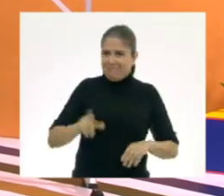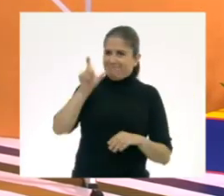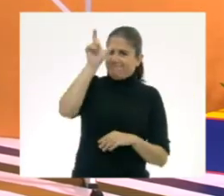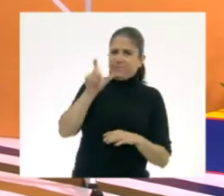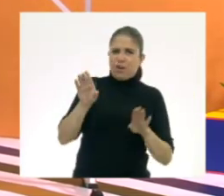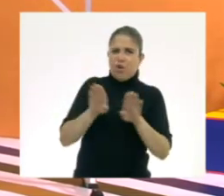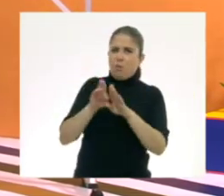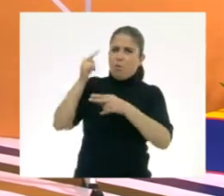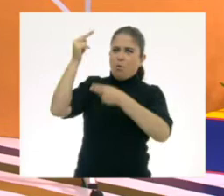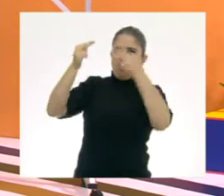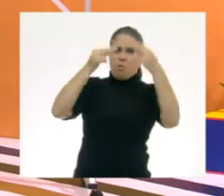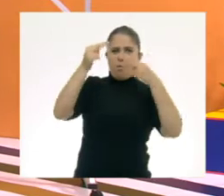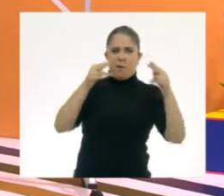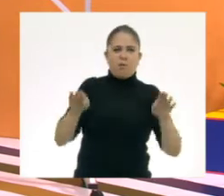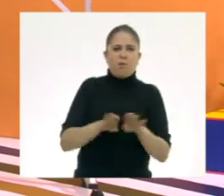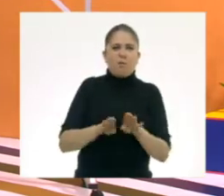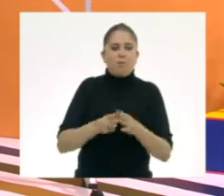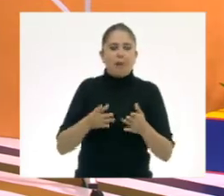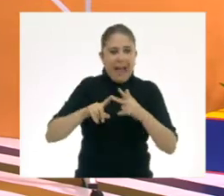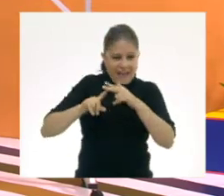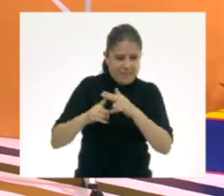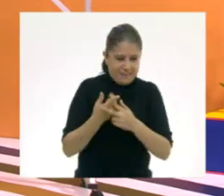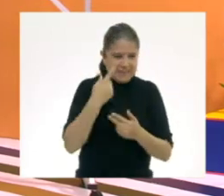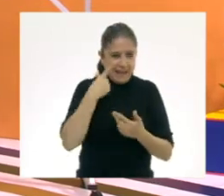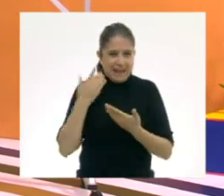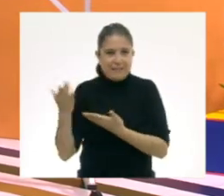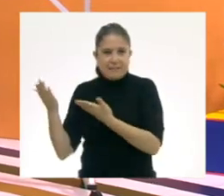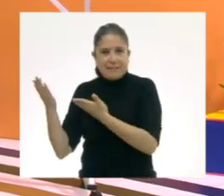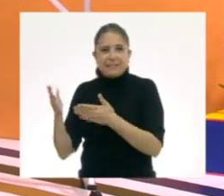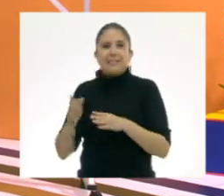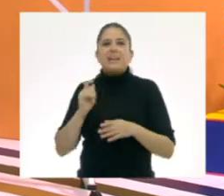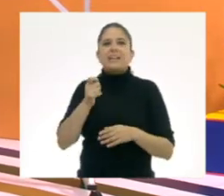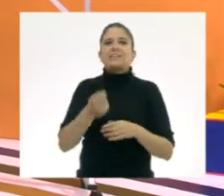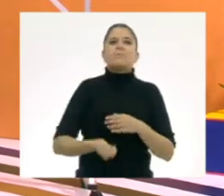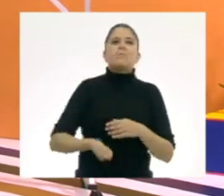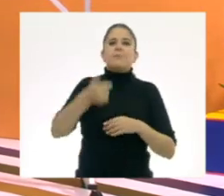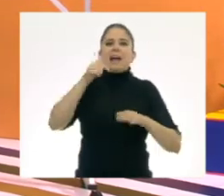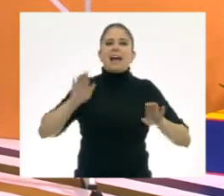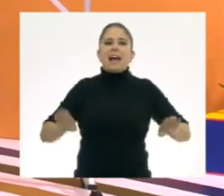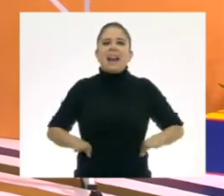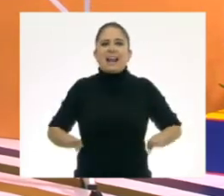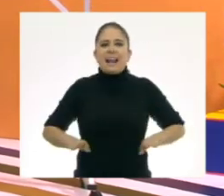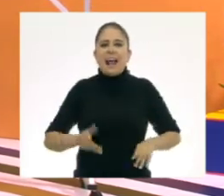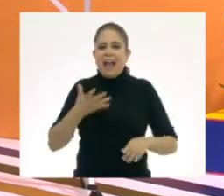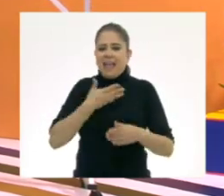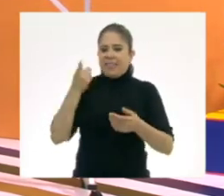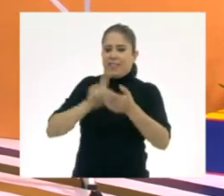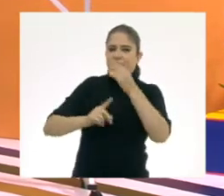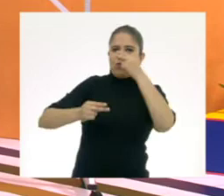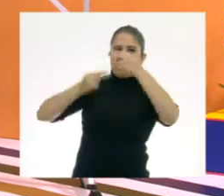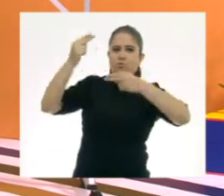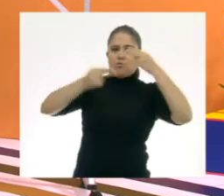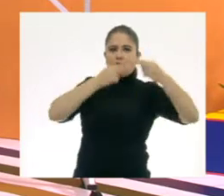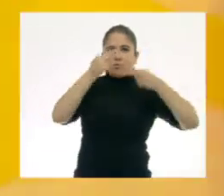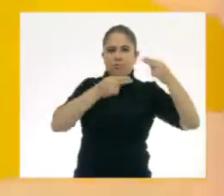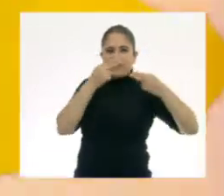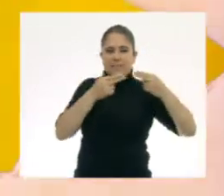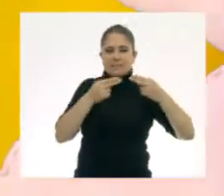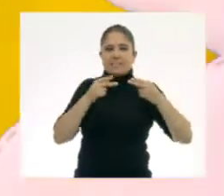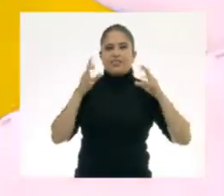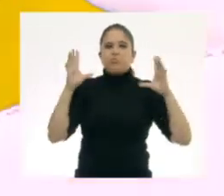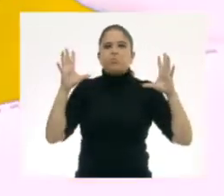de cómo son las nubes. Vamos a comenzar. Mariana, ¿tú cómo, cuál es la primera característica que tienen las nubes? Que son así